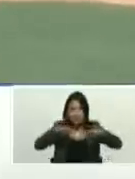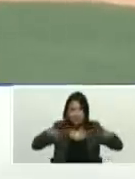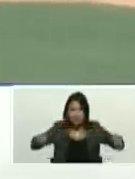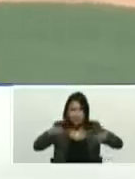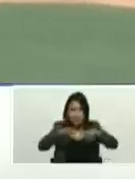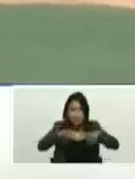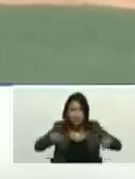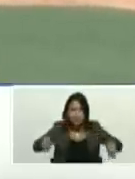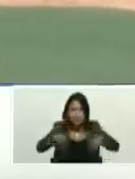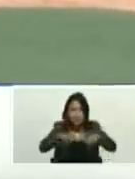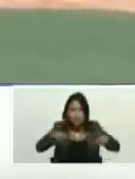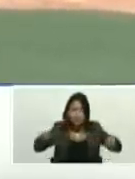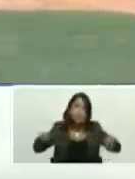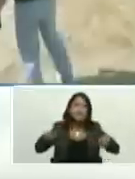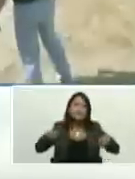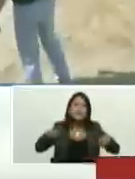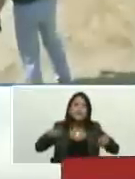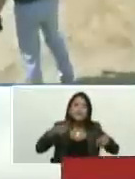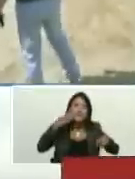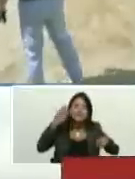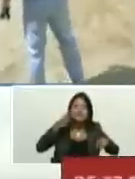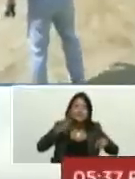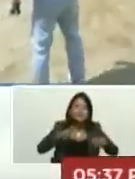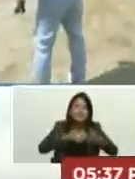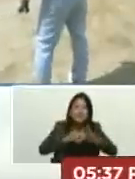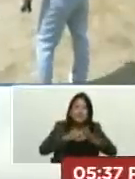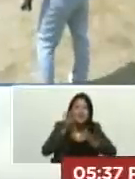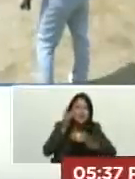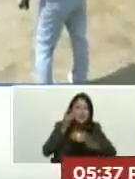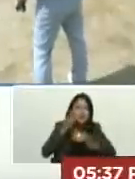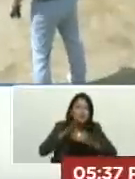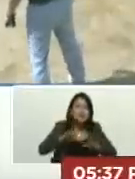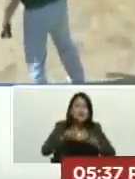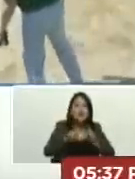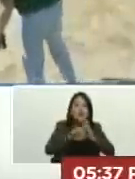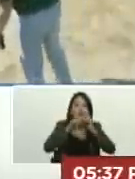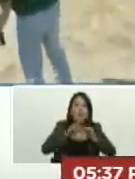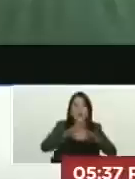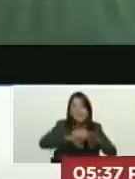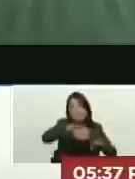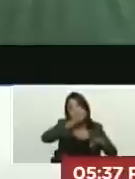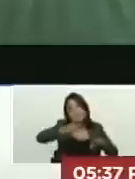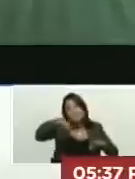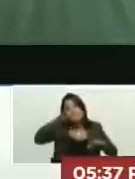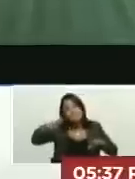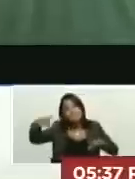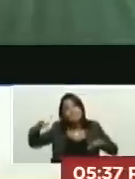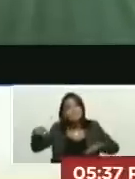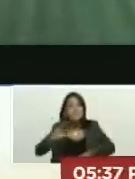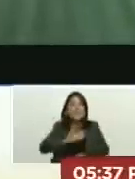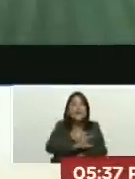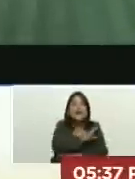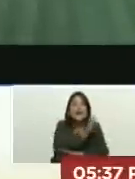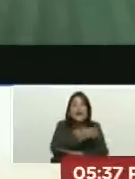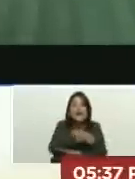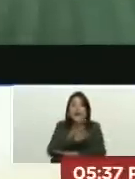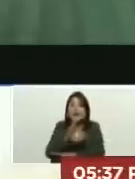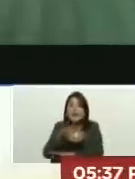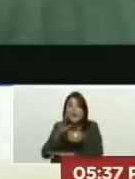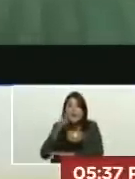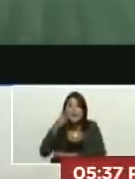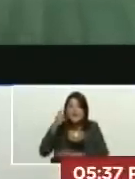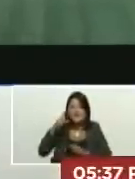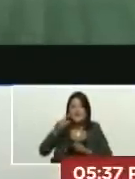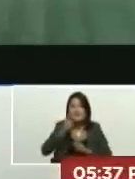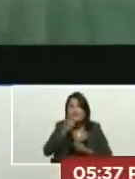gradas, todo eso es el mar Caribe. Ah, en el center field está las montañas, los tepuy. Bueno,